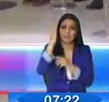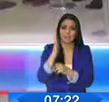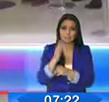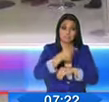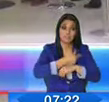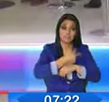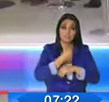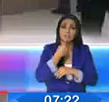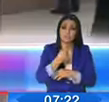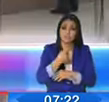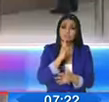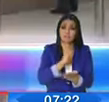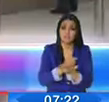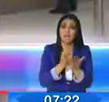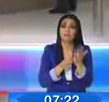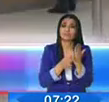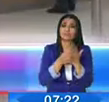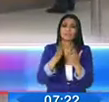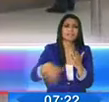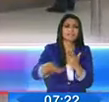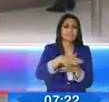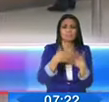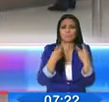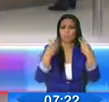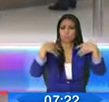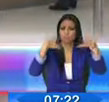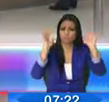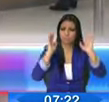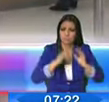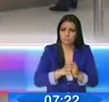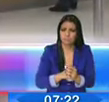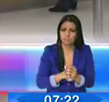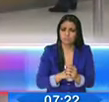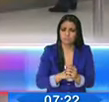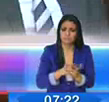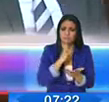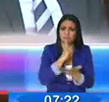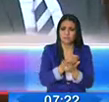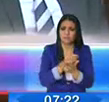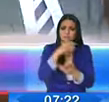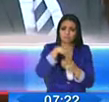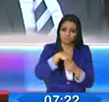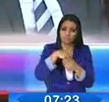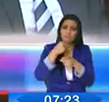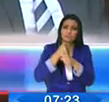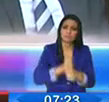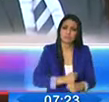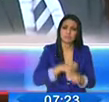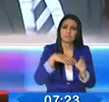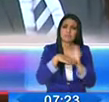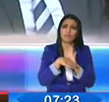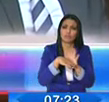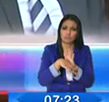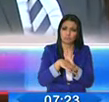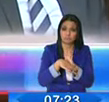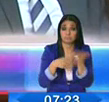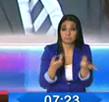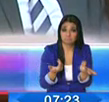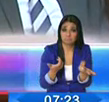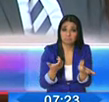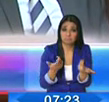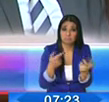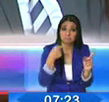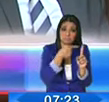que es uno de los cientos de accionistas del banco podría haber relacionado un momento porque también estuvo dentro de los fundadores del banco pero como repito